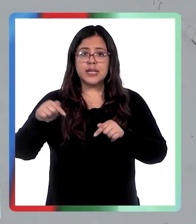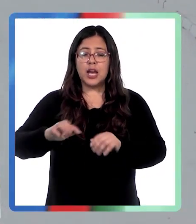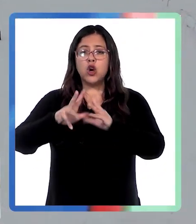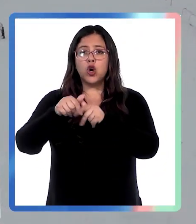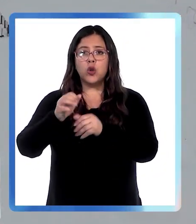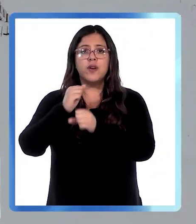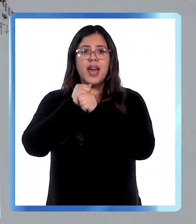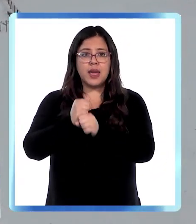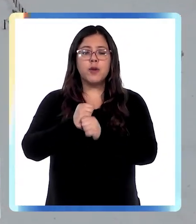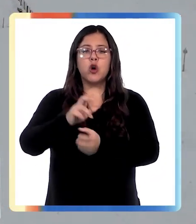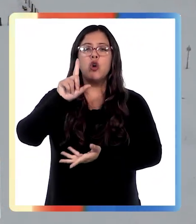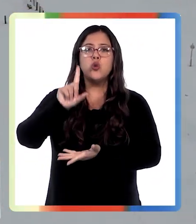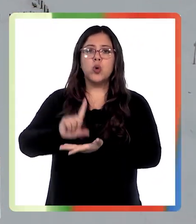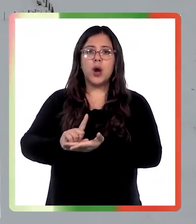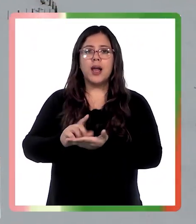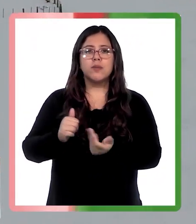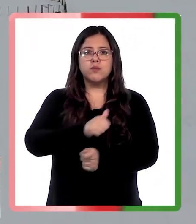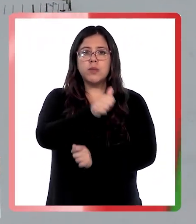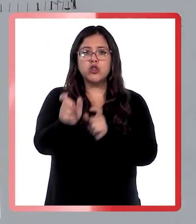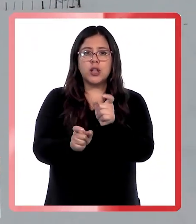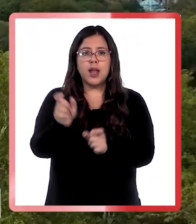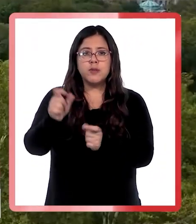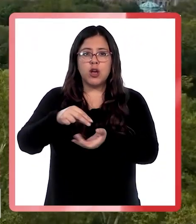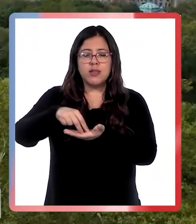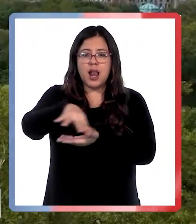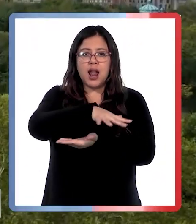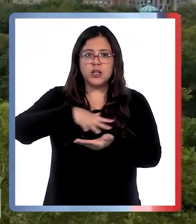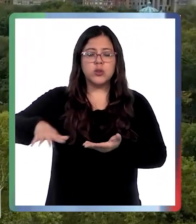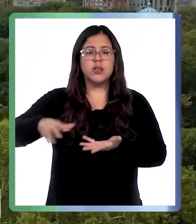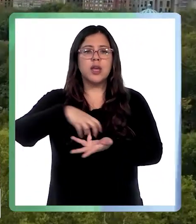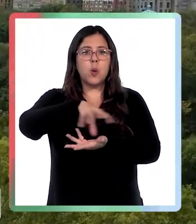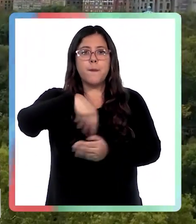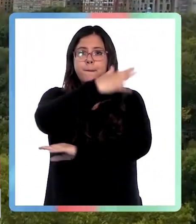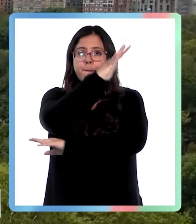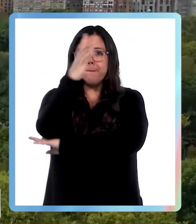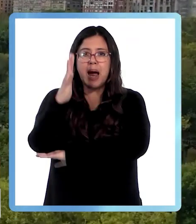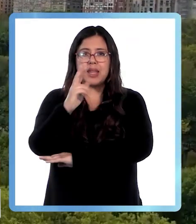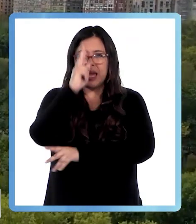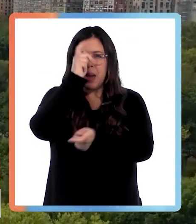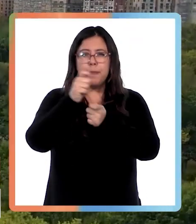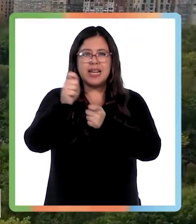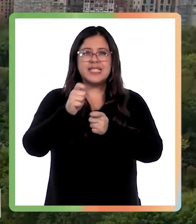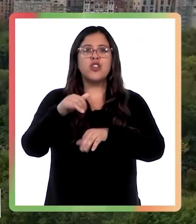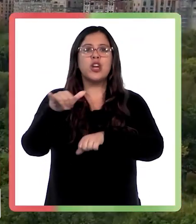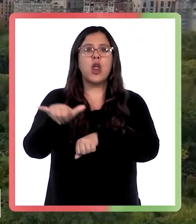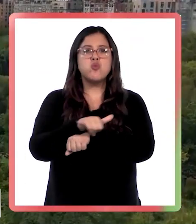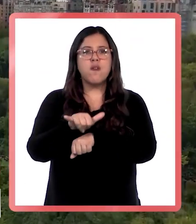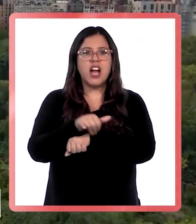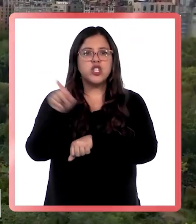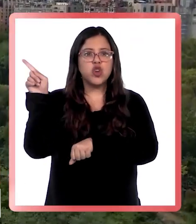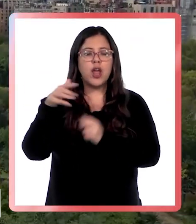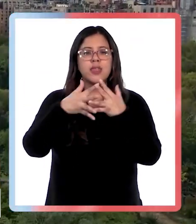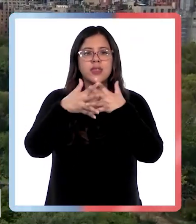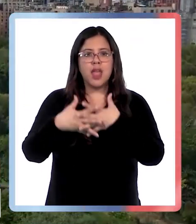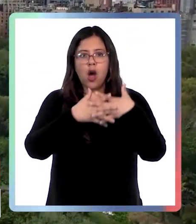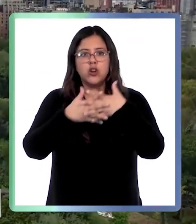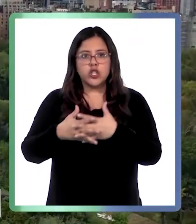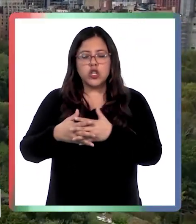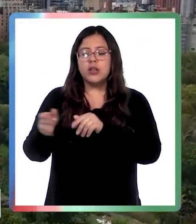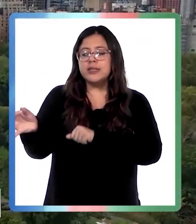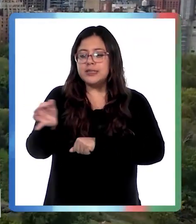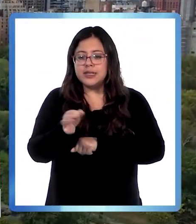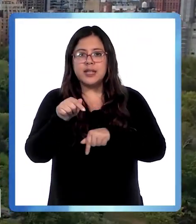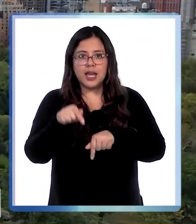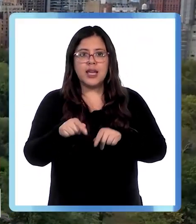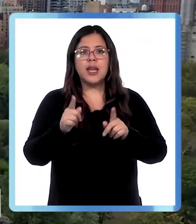hípico sea un área verde para toda la ciudad un parque comunitario tipo Central Park de Nueva York sostuvo que